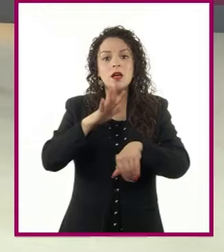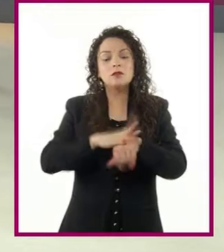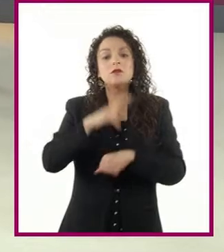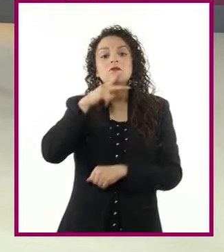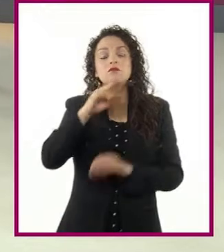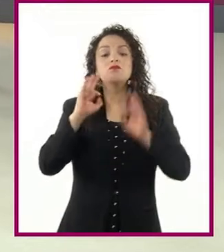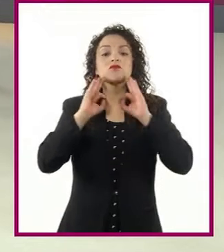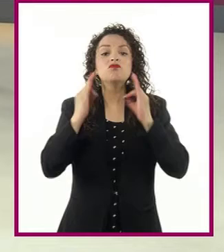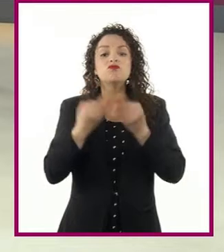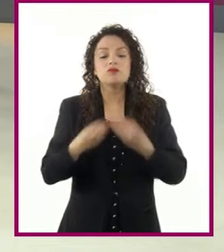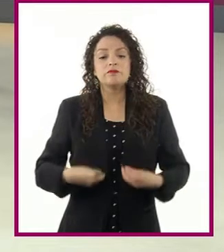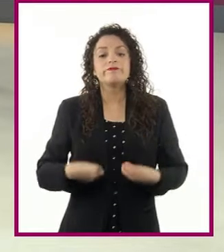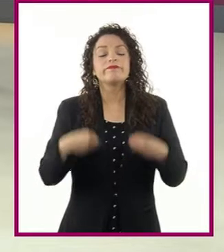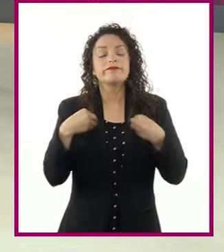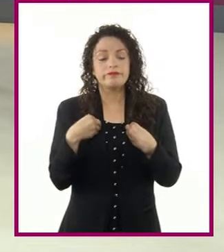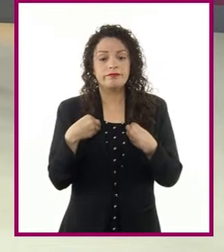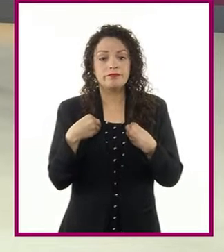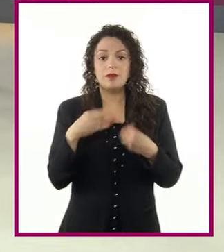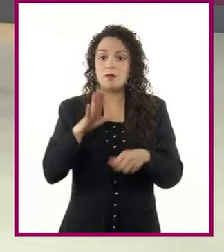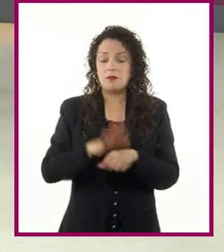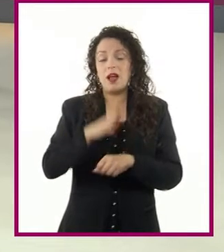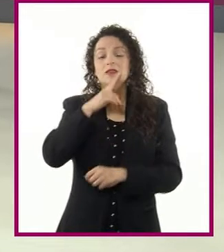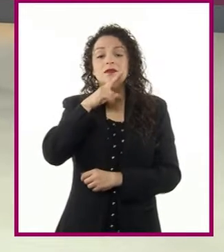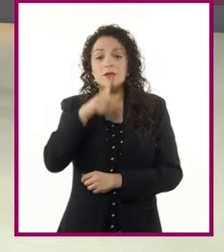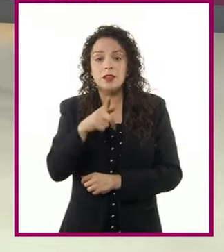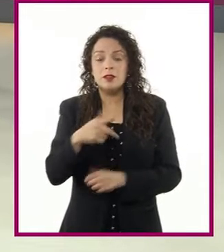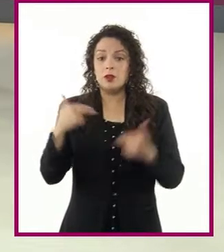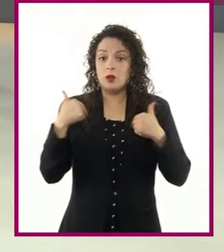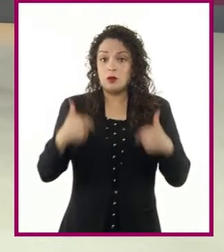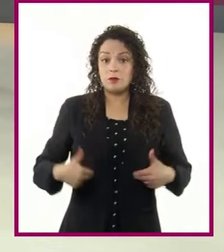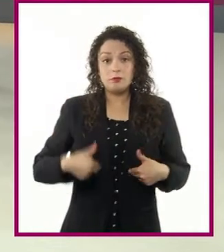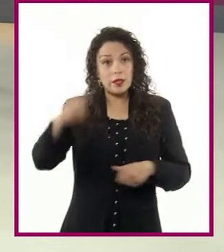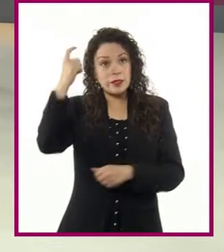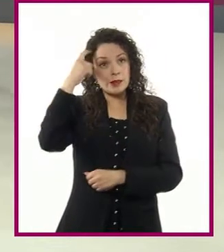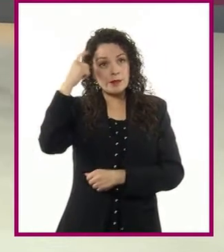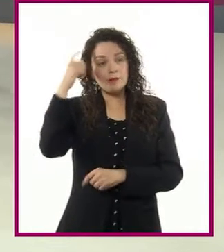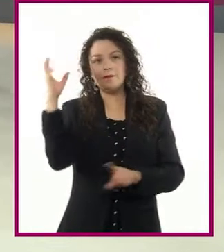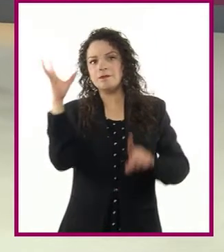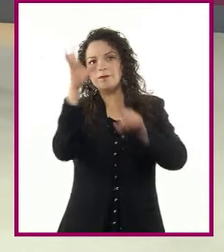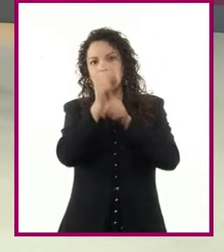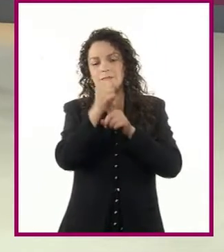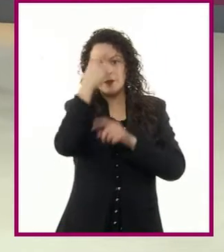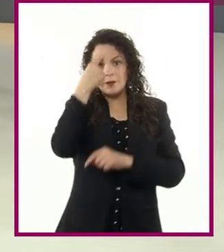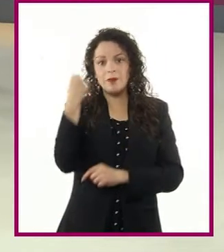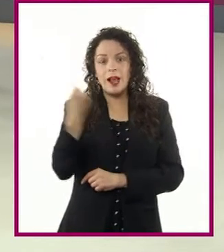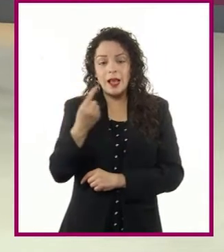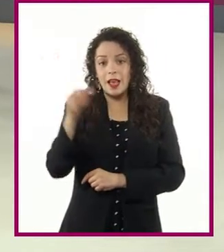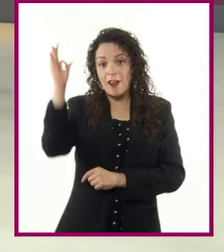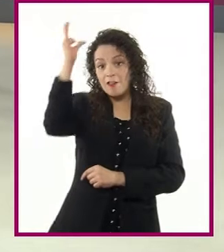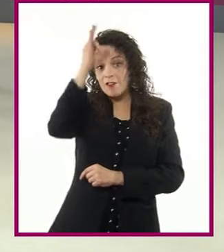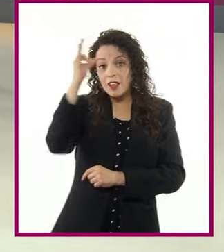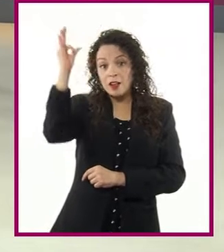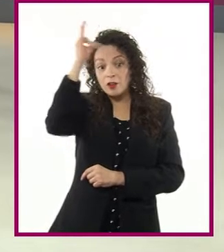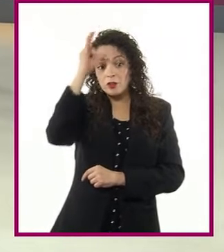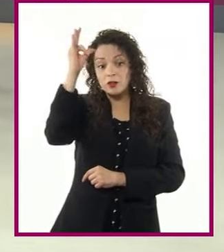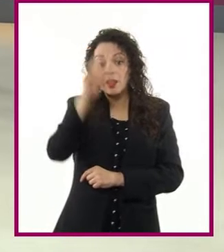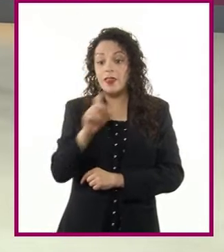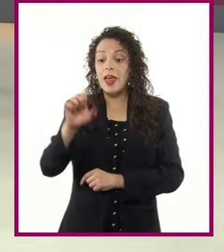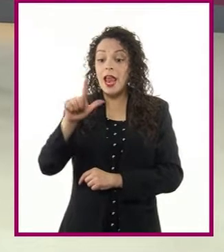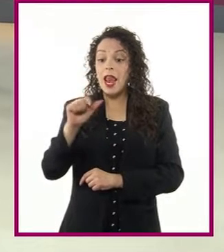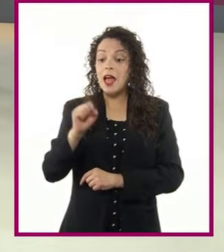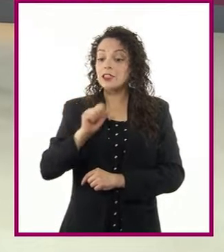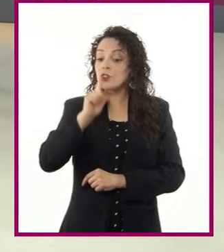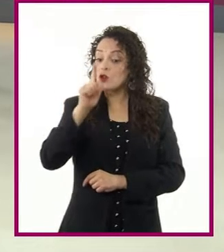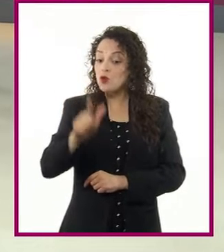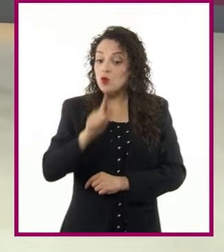vida. Los objetivos de la humanidad racional son, para los filósofos de las luces, el